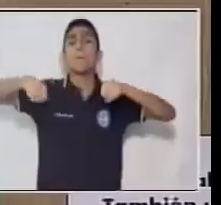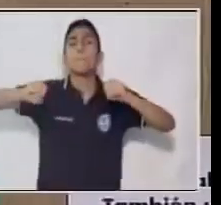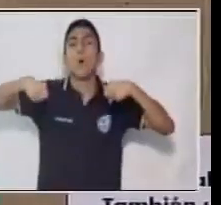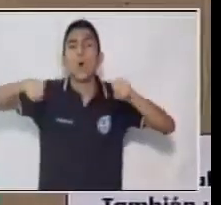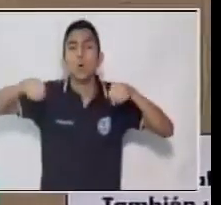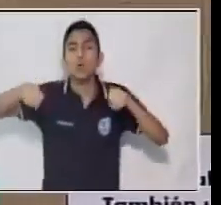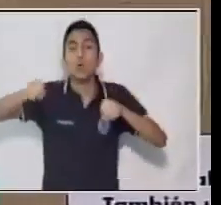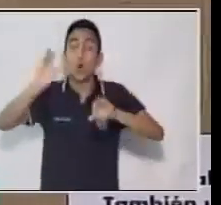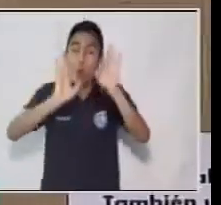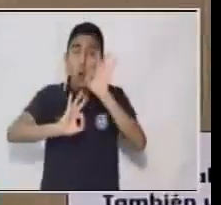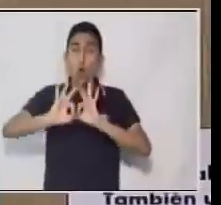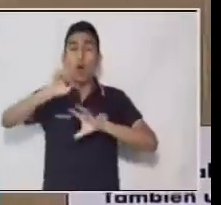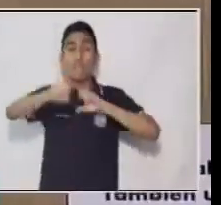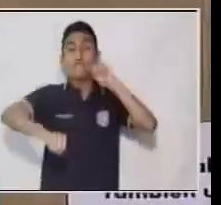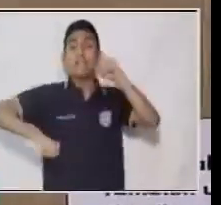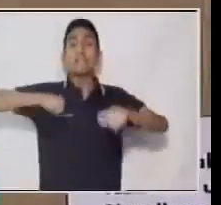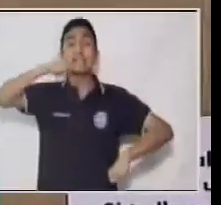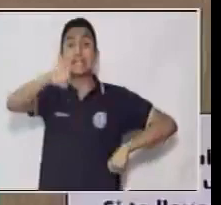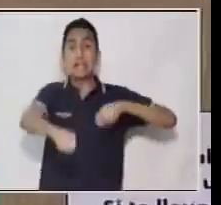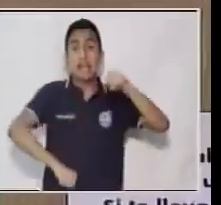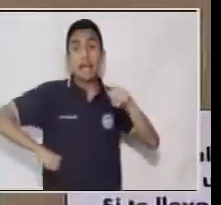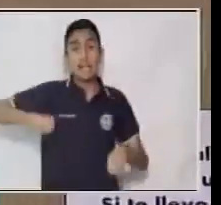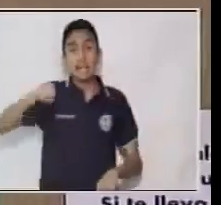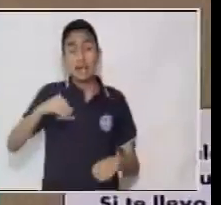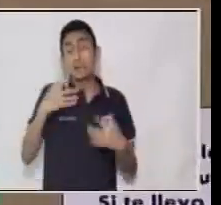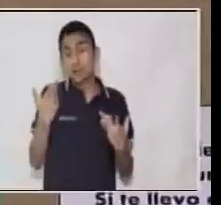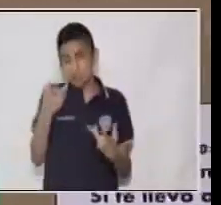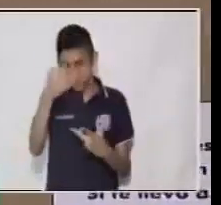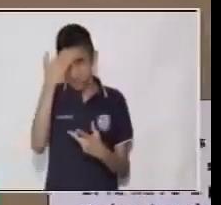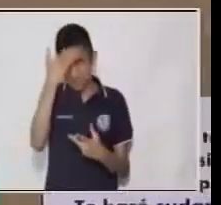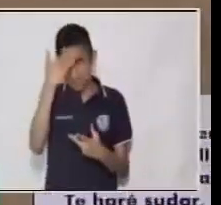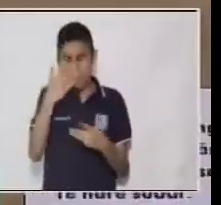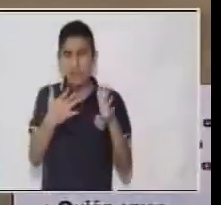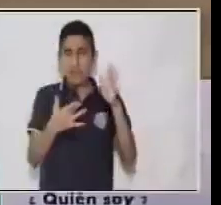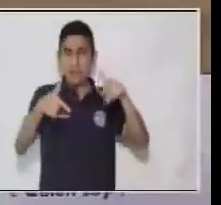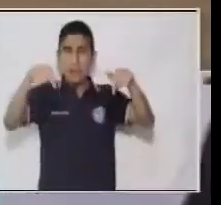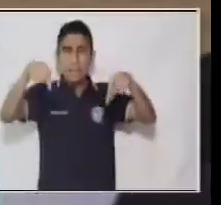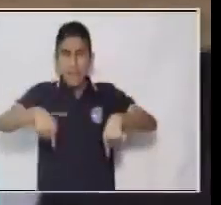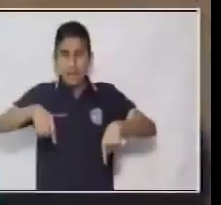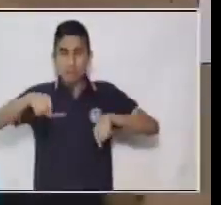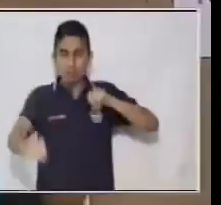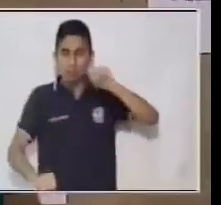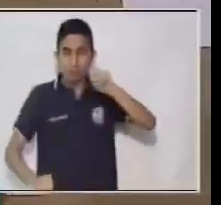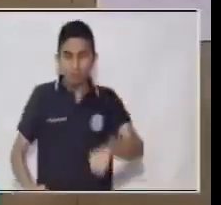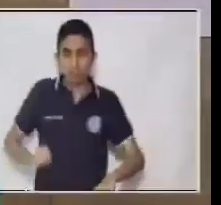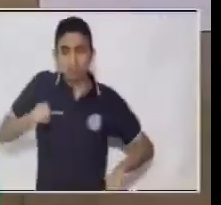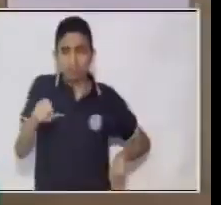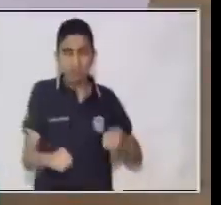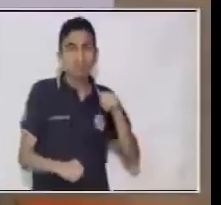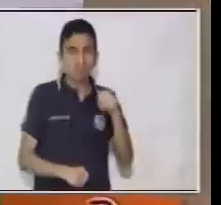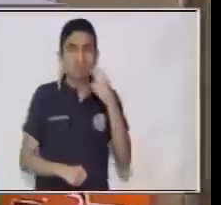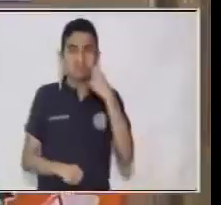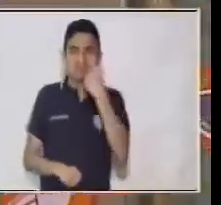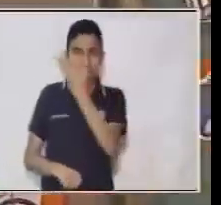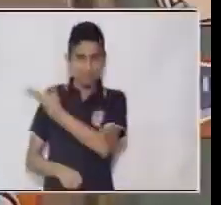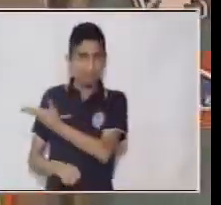o la bicicleta, que la tenemos que impulsar con nuestras propias piernas. Aquí tenemos